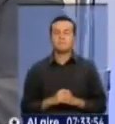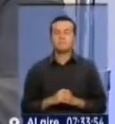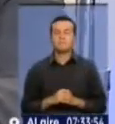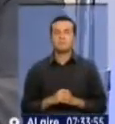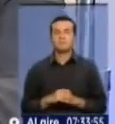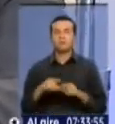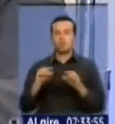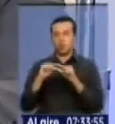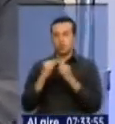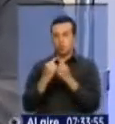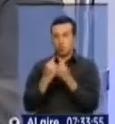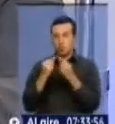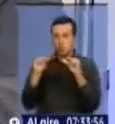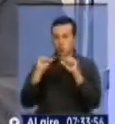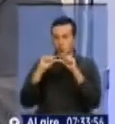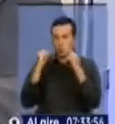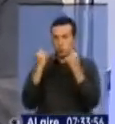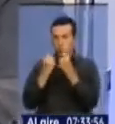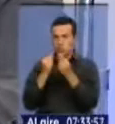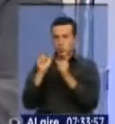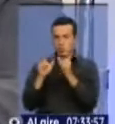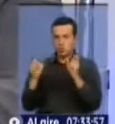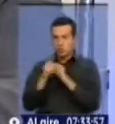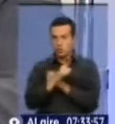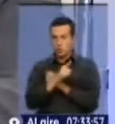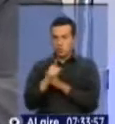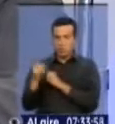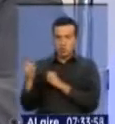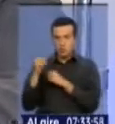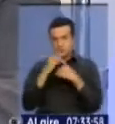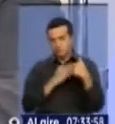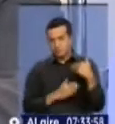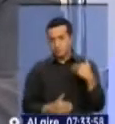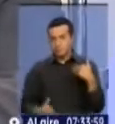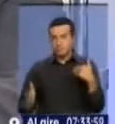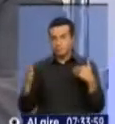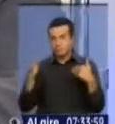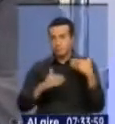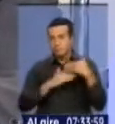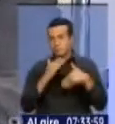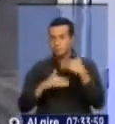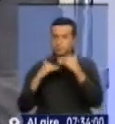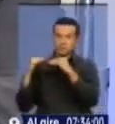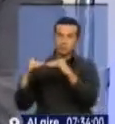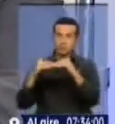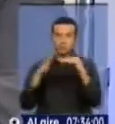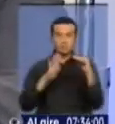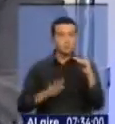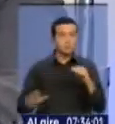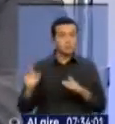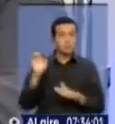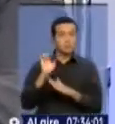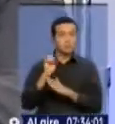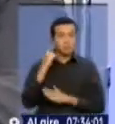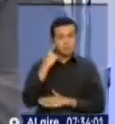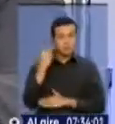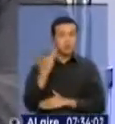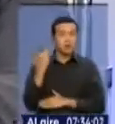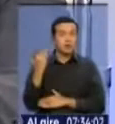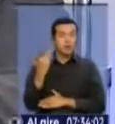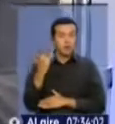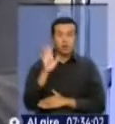un grupo de personas que a lo largo de los procesos democráticos en el ecuador se han dedicado